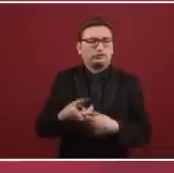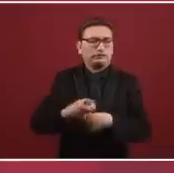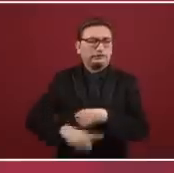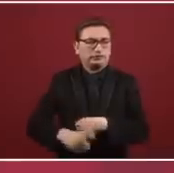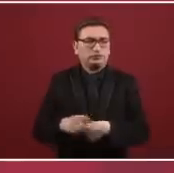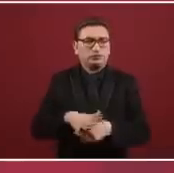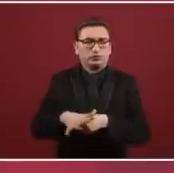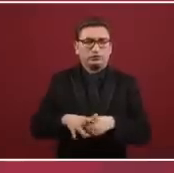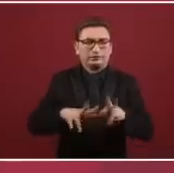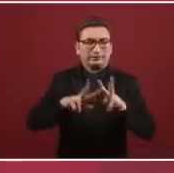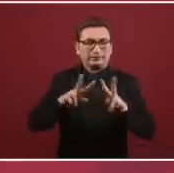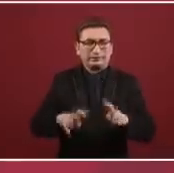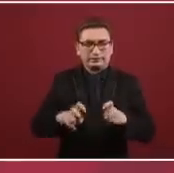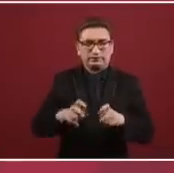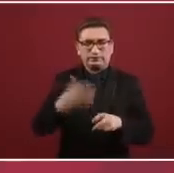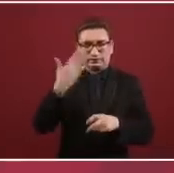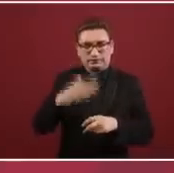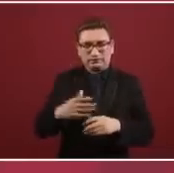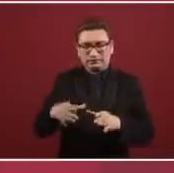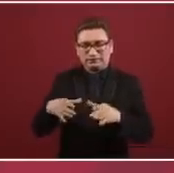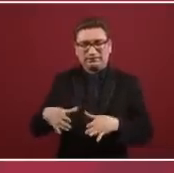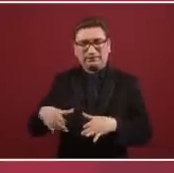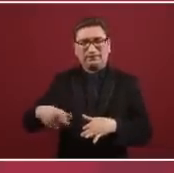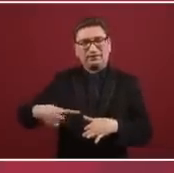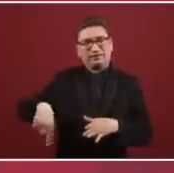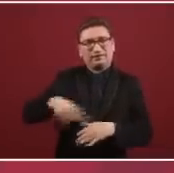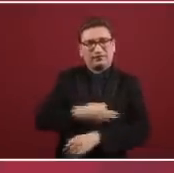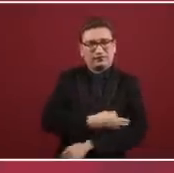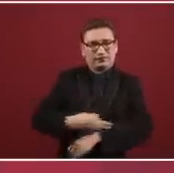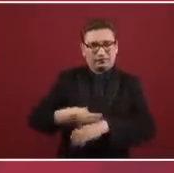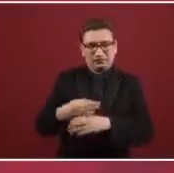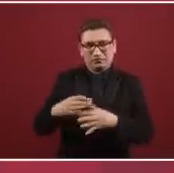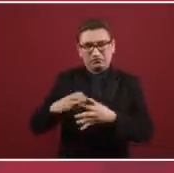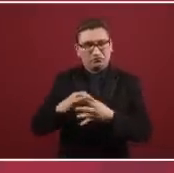la desintegración de las familias,